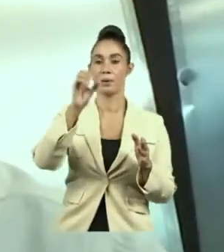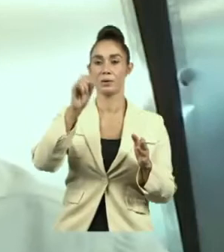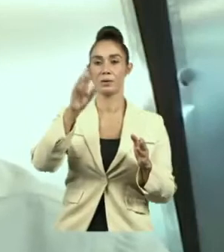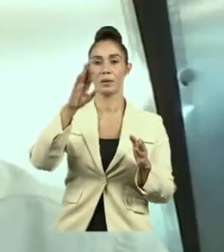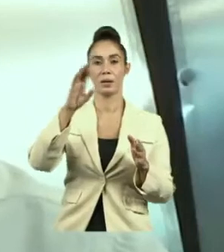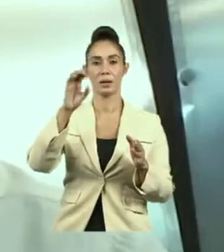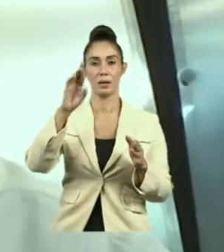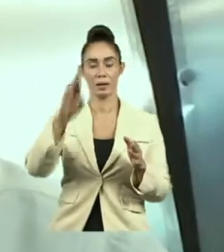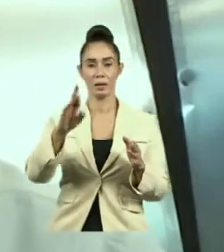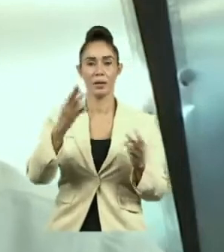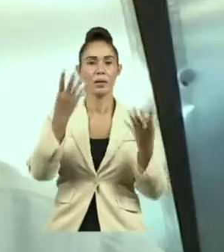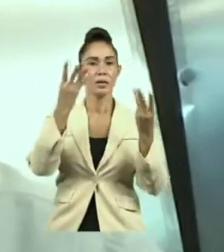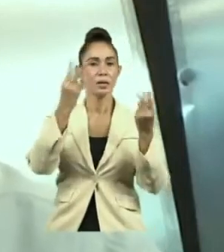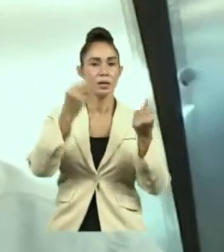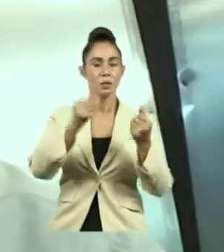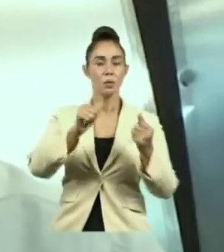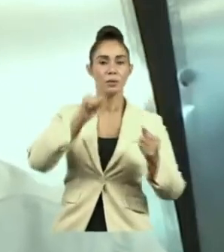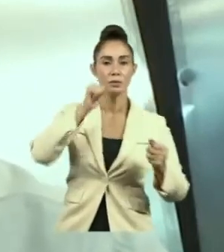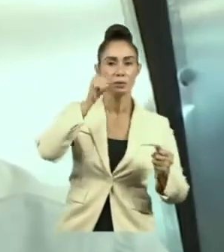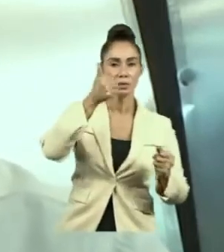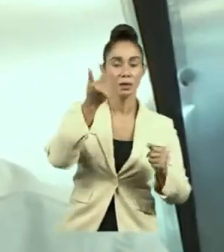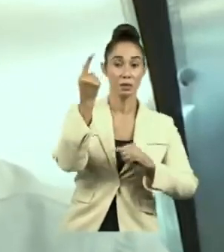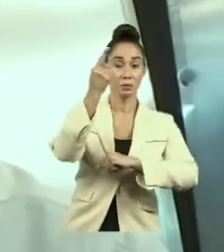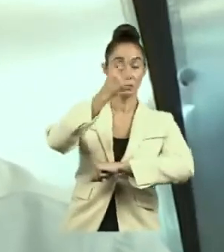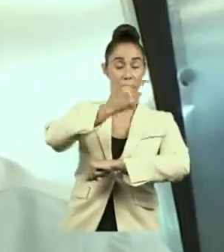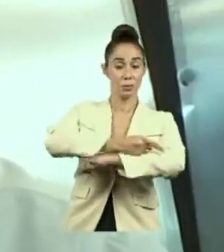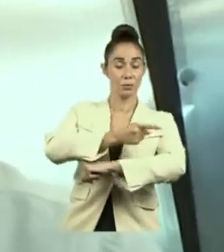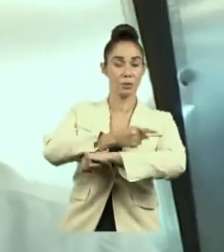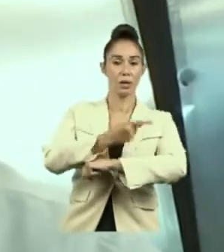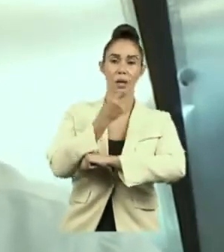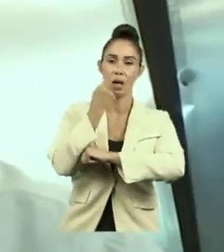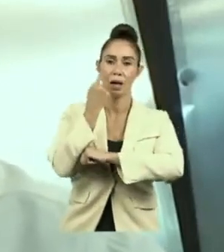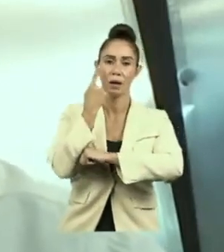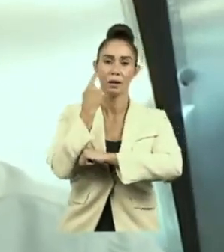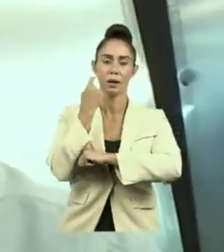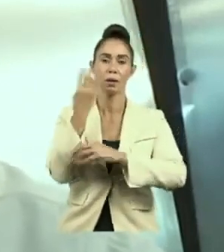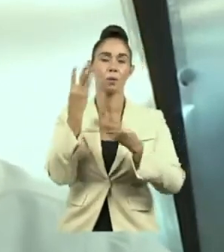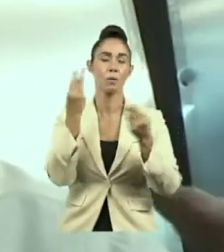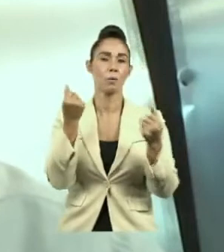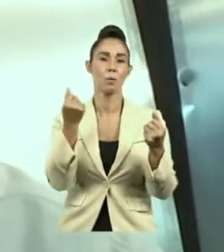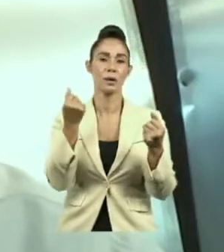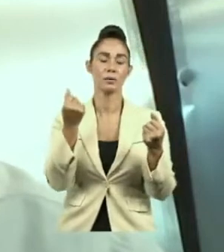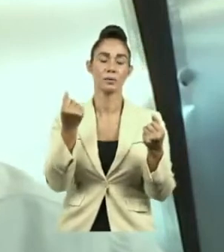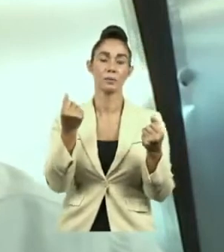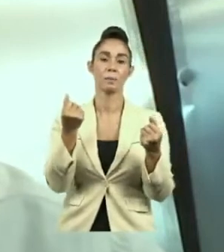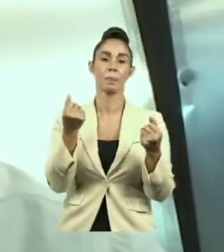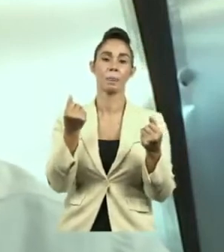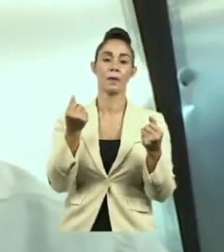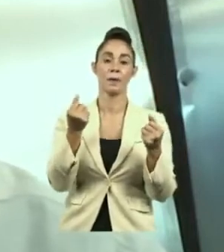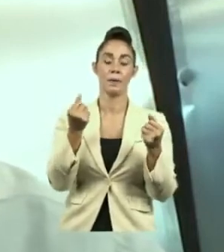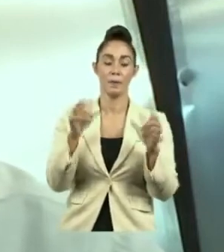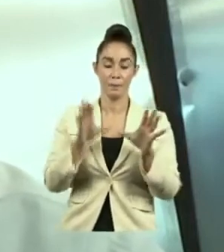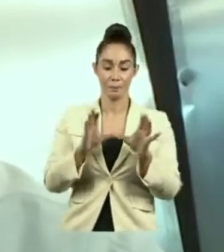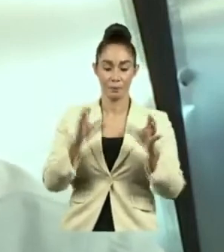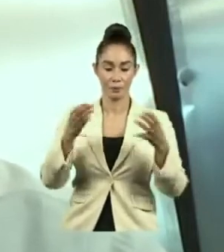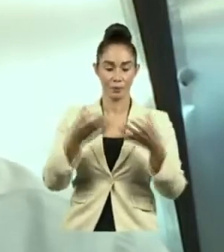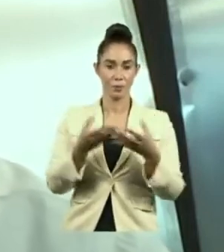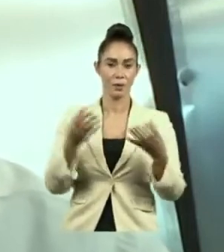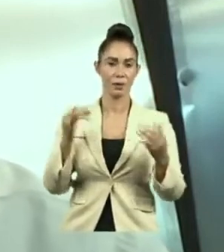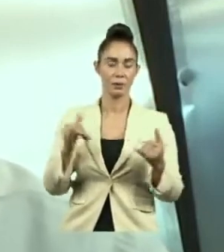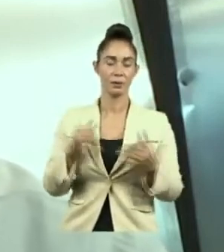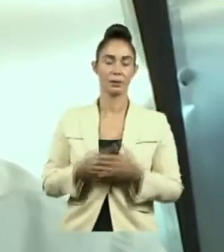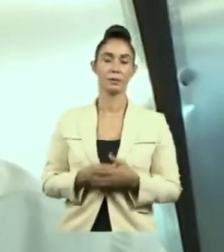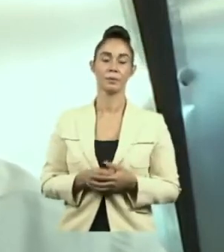diaria de hacer pruebas si funcionasen en su cien por ciento la cantidad de máquinas si las tienes